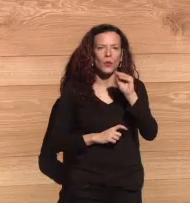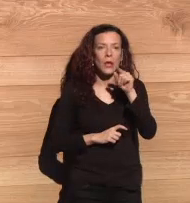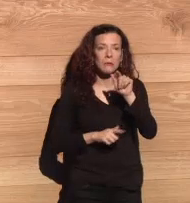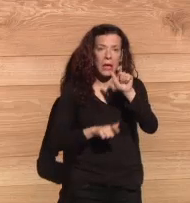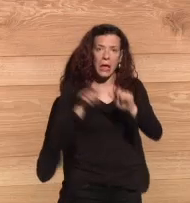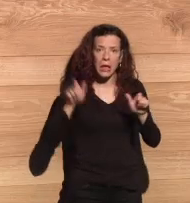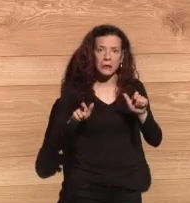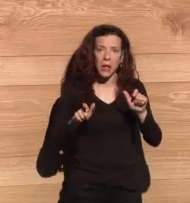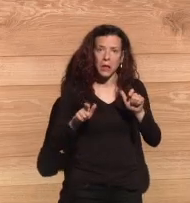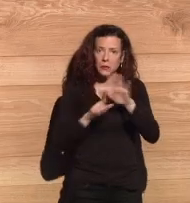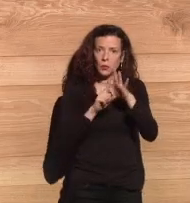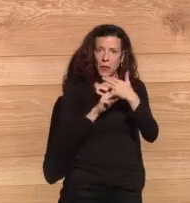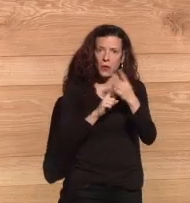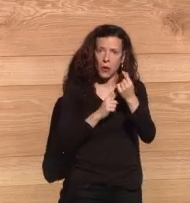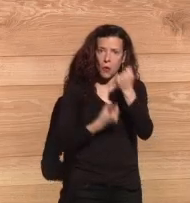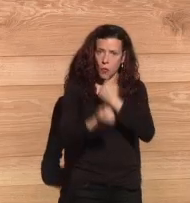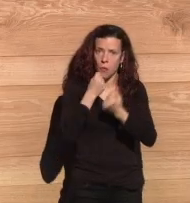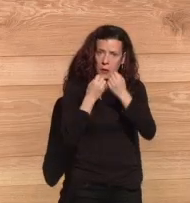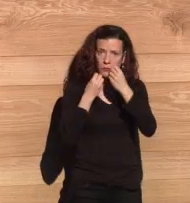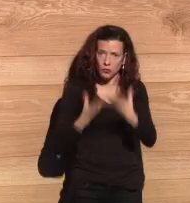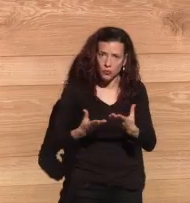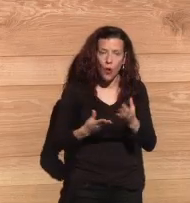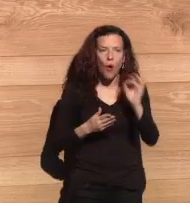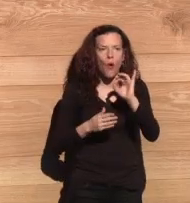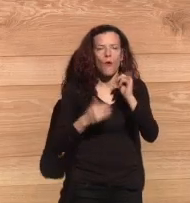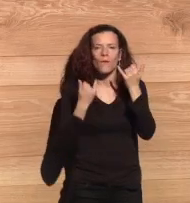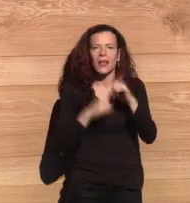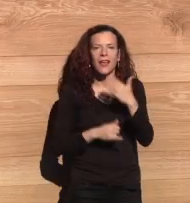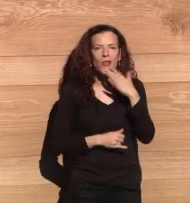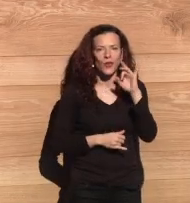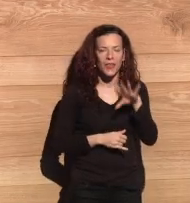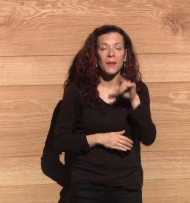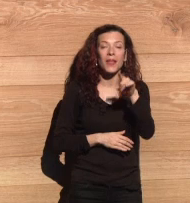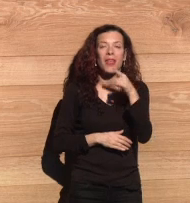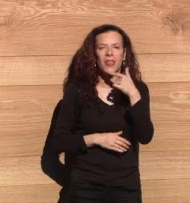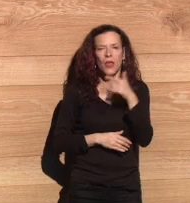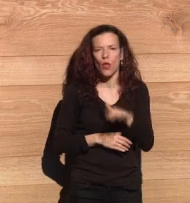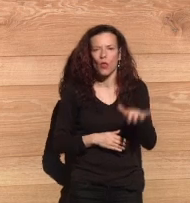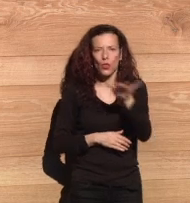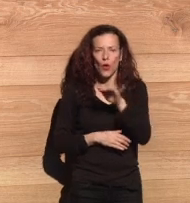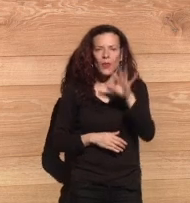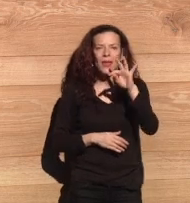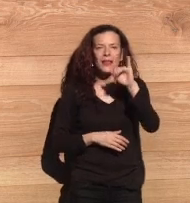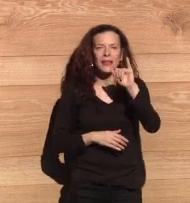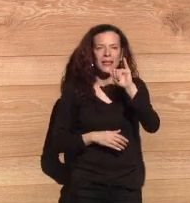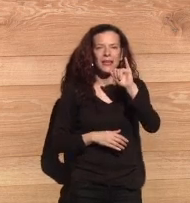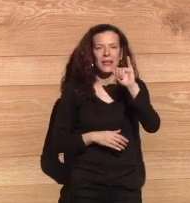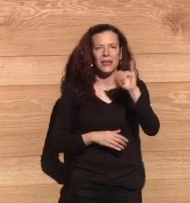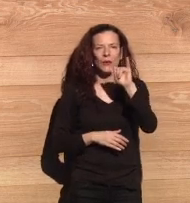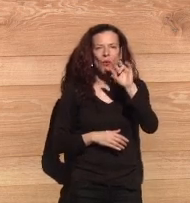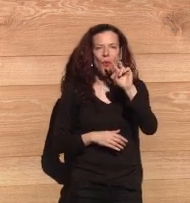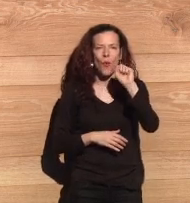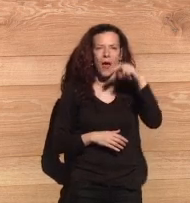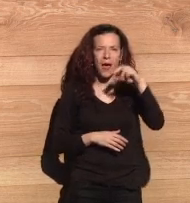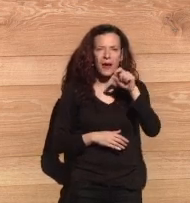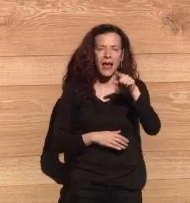especialmente bien o no. ¿Es la fiesta de los 15 años? Eso es en Tijuana, que es muy interesante porque, bueno, Tijuana sigue siendo la